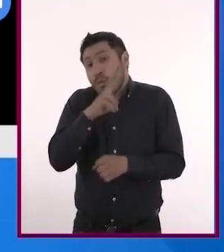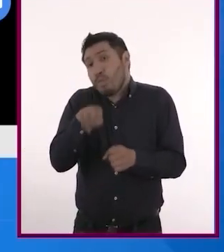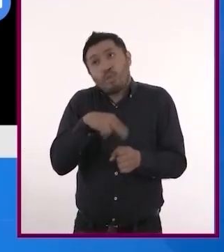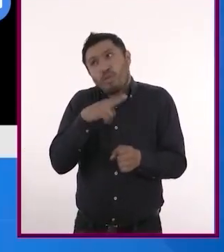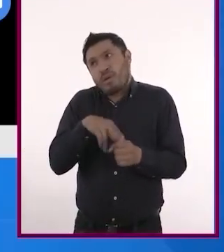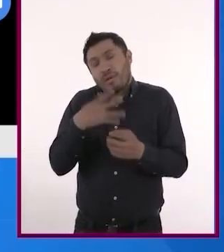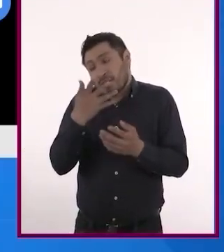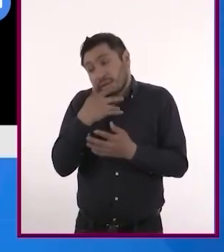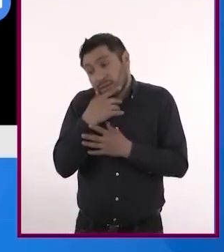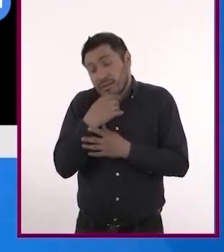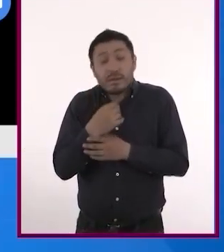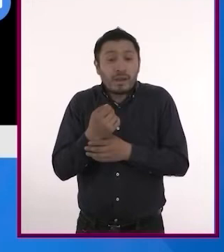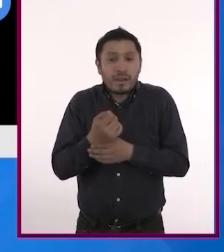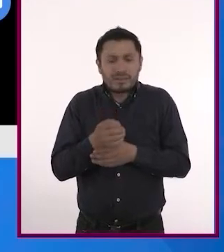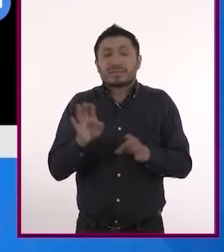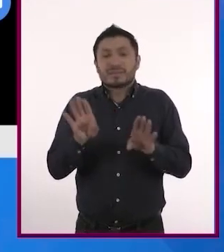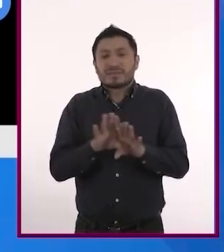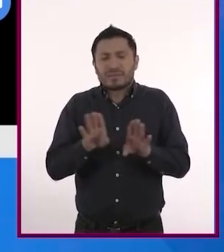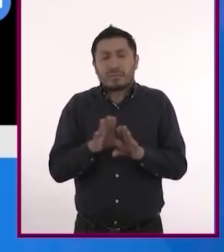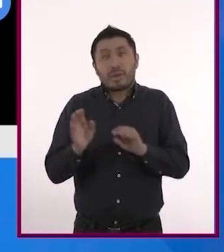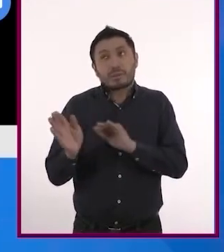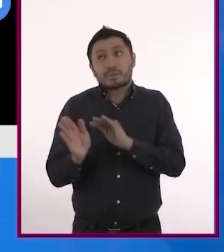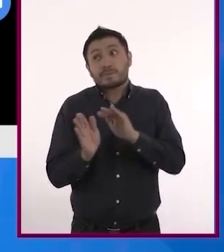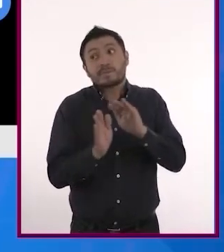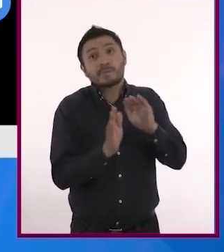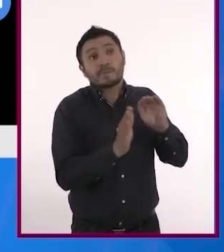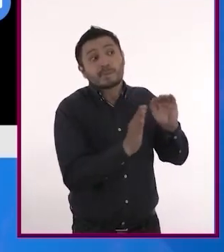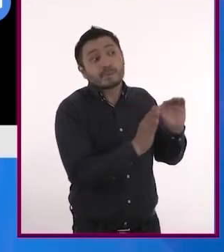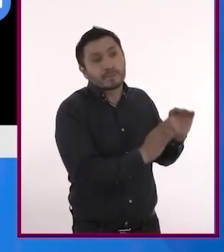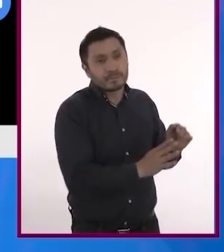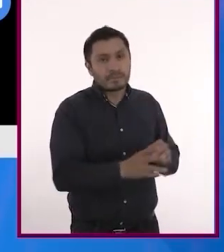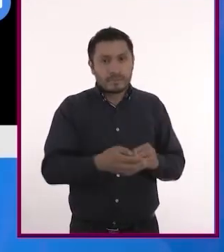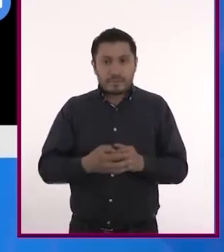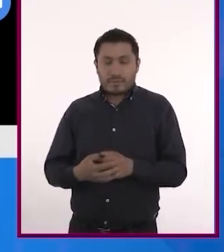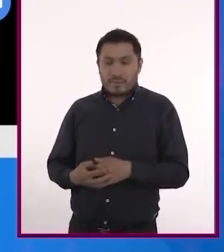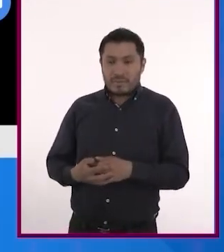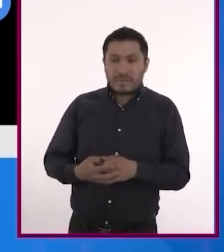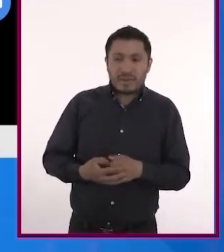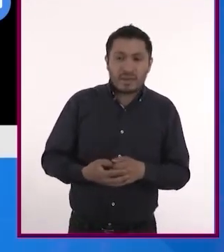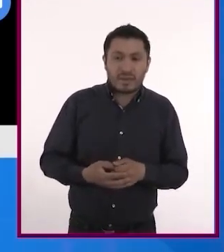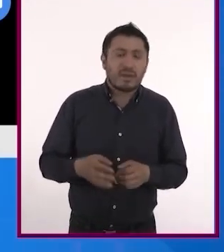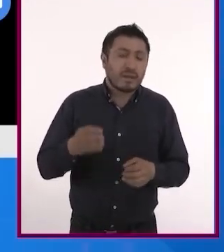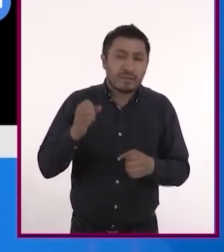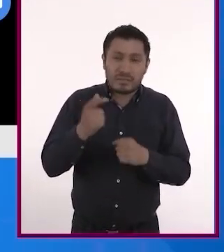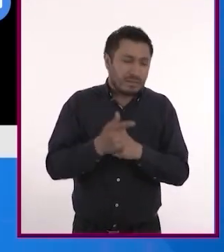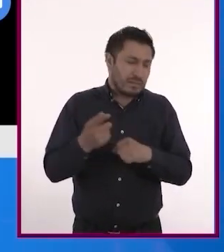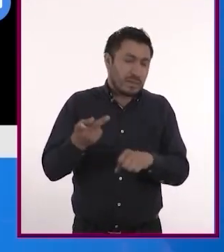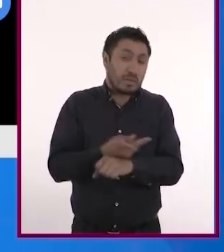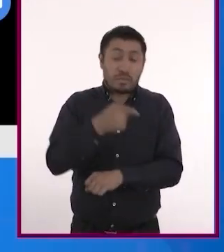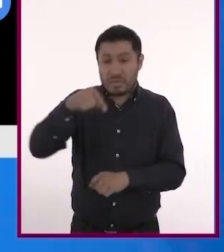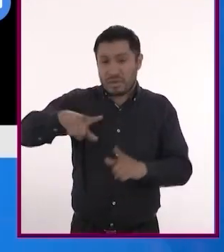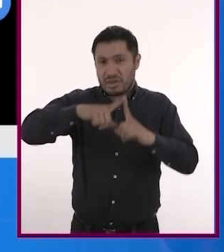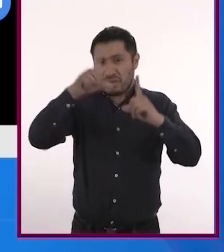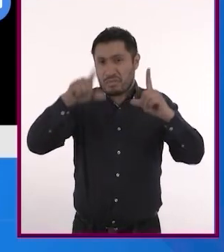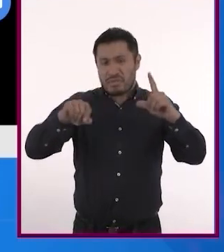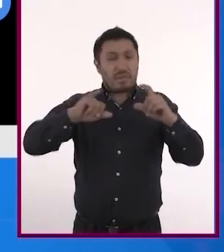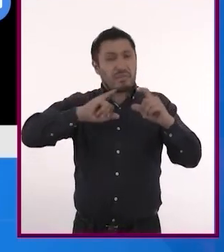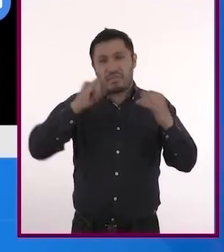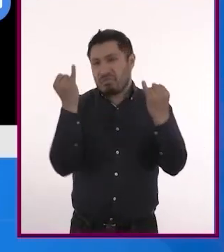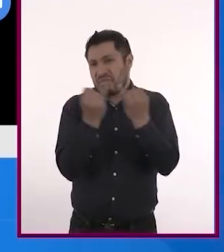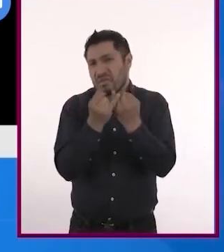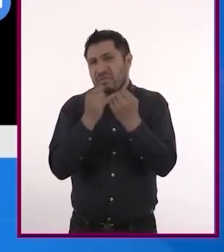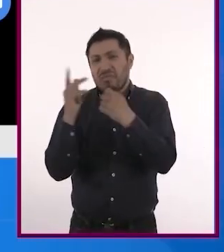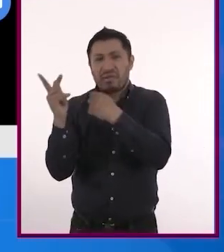para mí, lo dejamos pasar. Y una de las cosas que ocurre en México y también en otros países